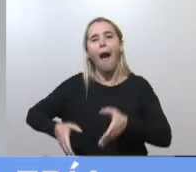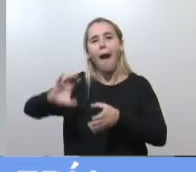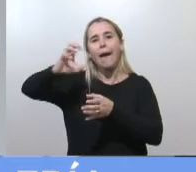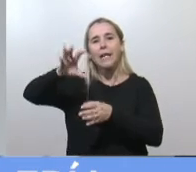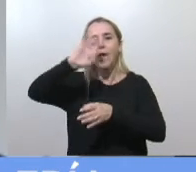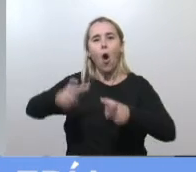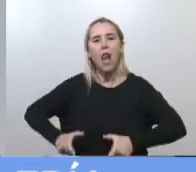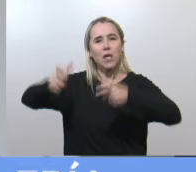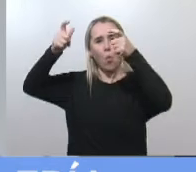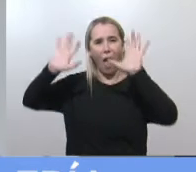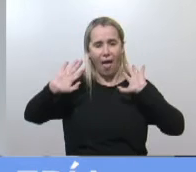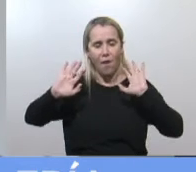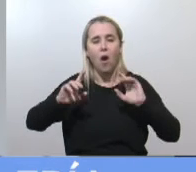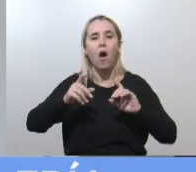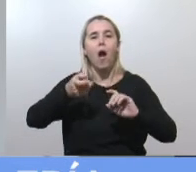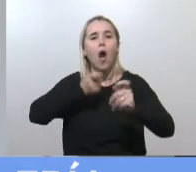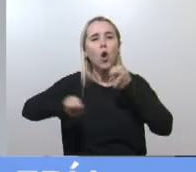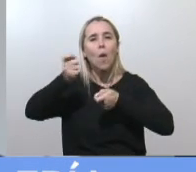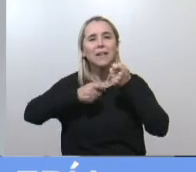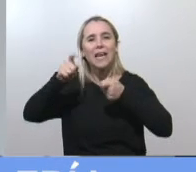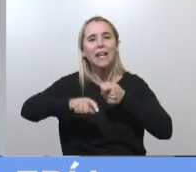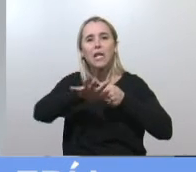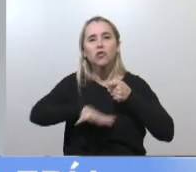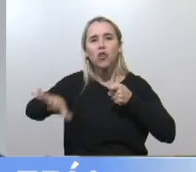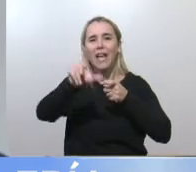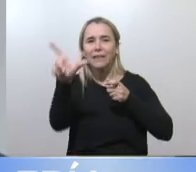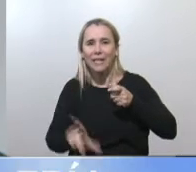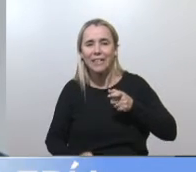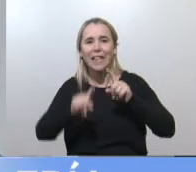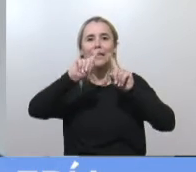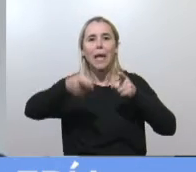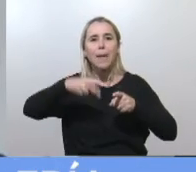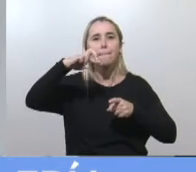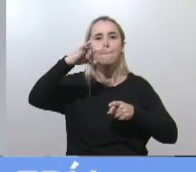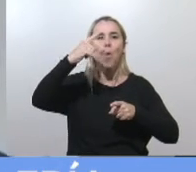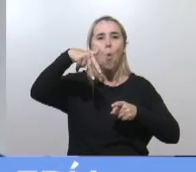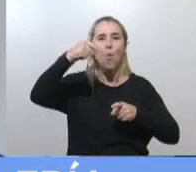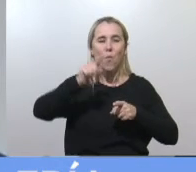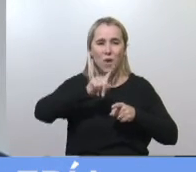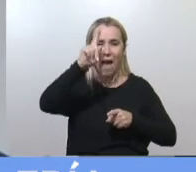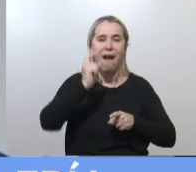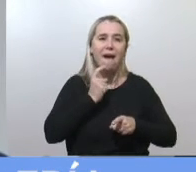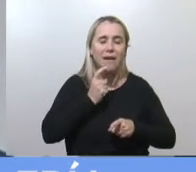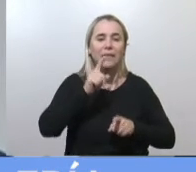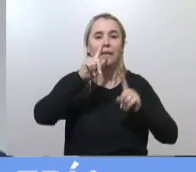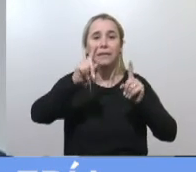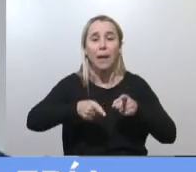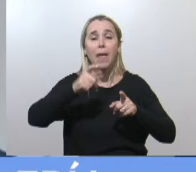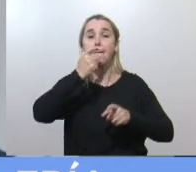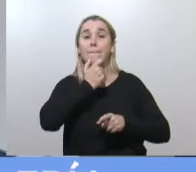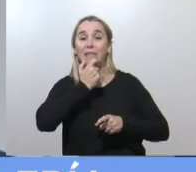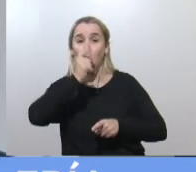licuado, comercializados en las regiones patagónicas y Puna y el departamento Malargüe al sur de